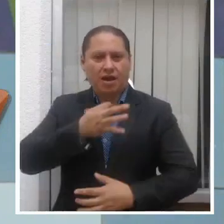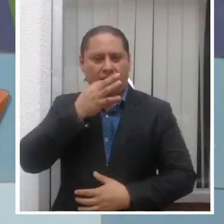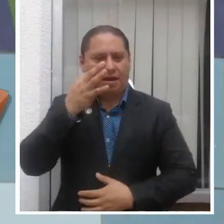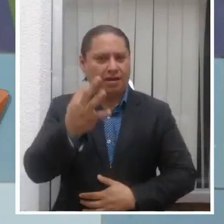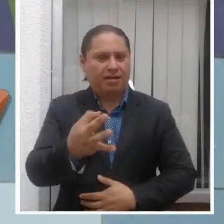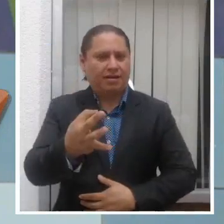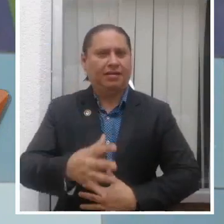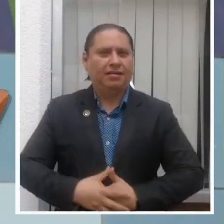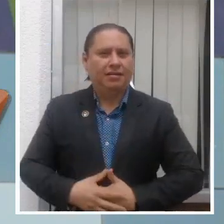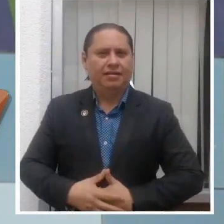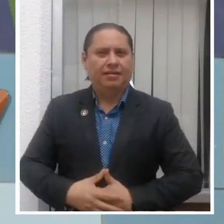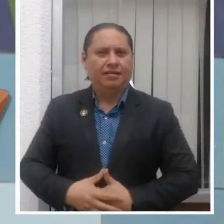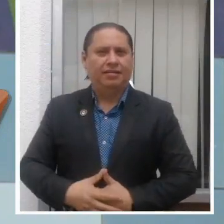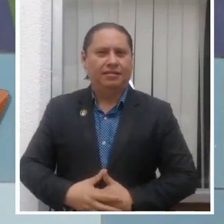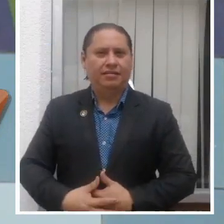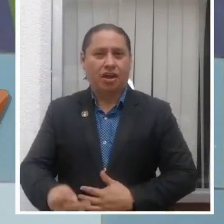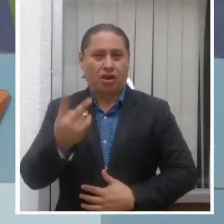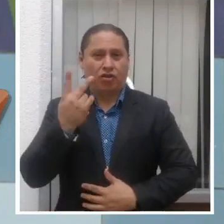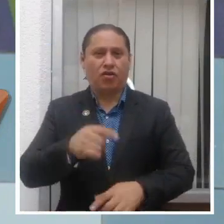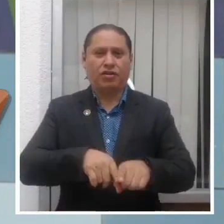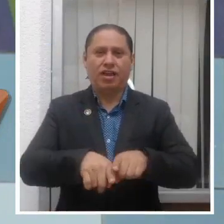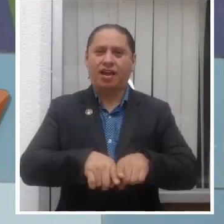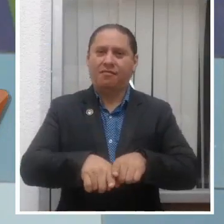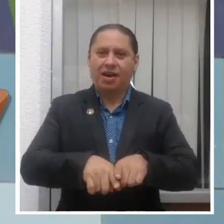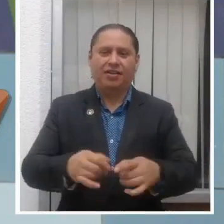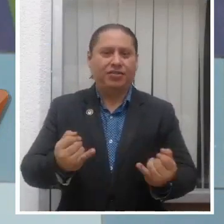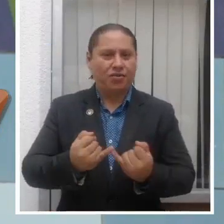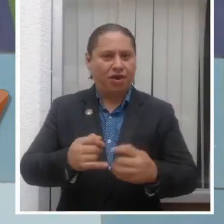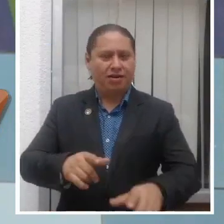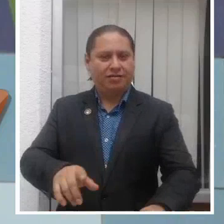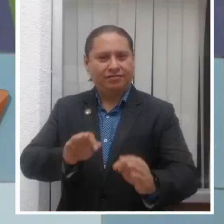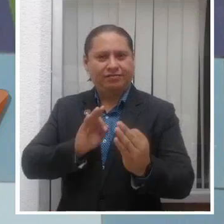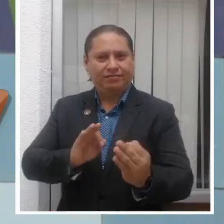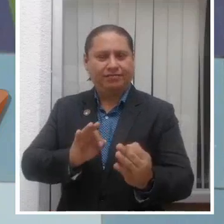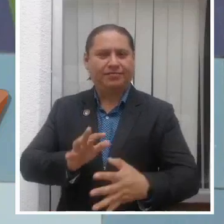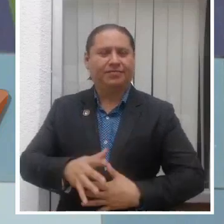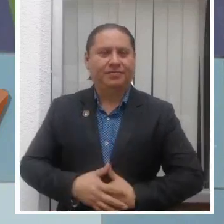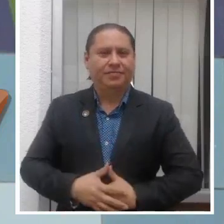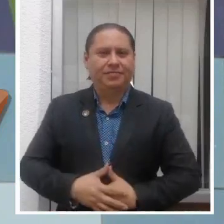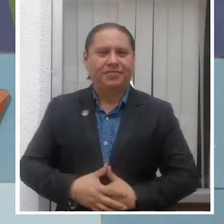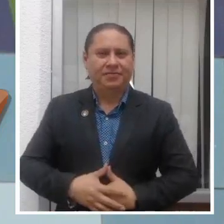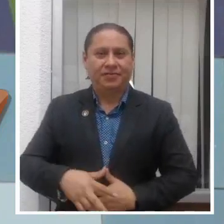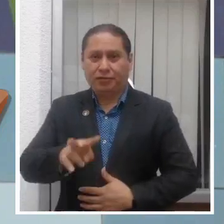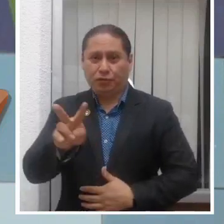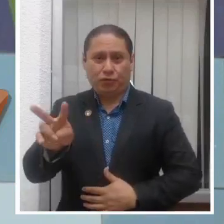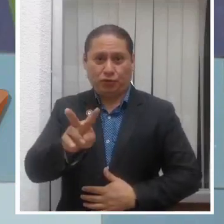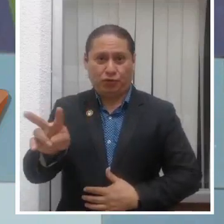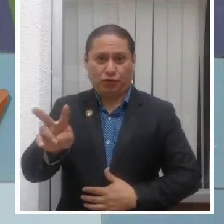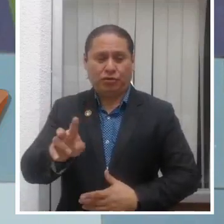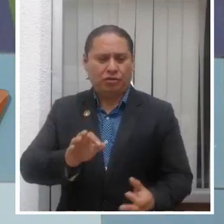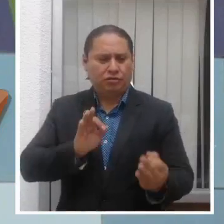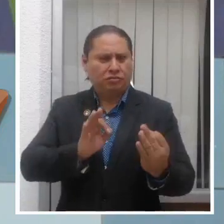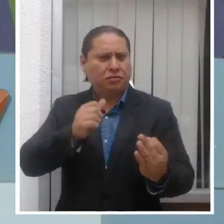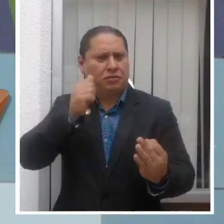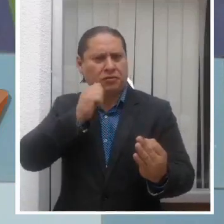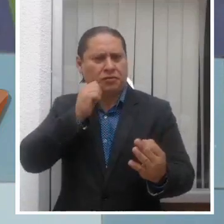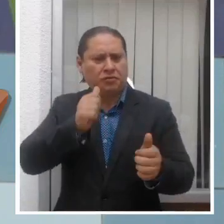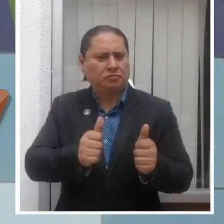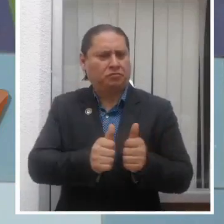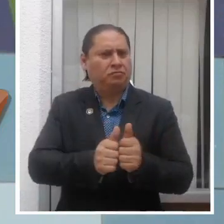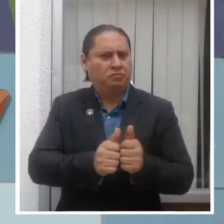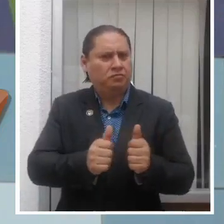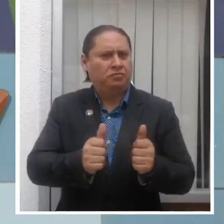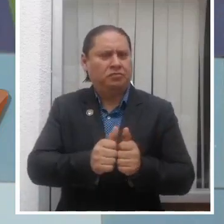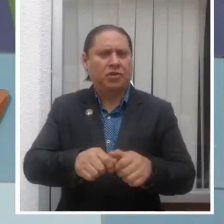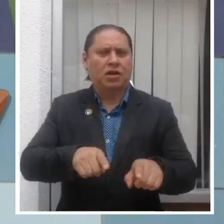mencionar a mis dos hermanos aquí presentes, que son los que están aquí cercanos a